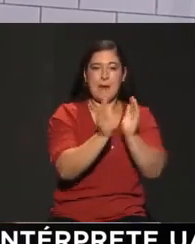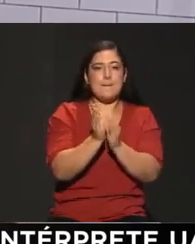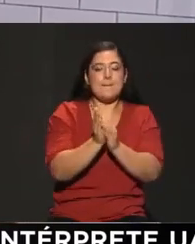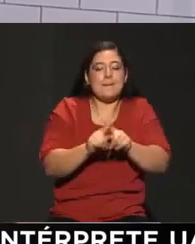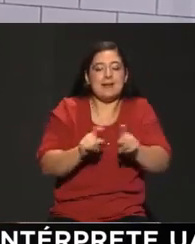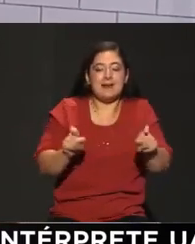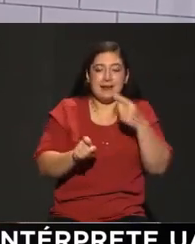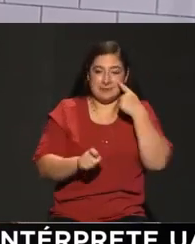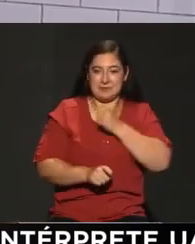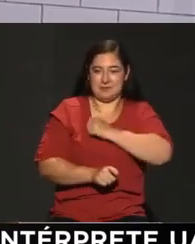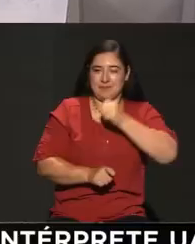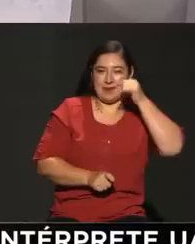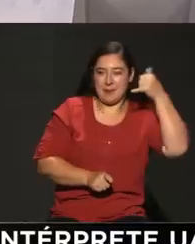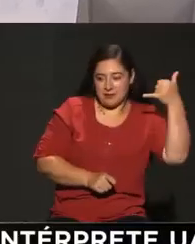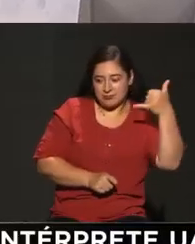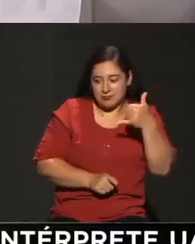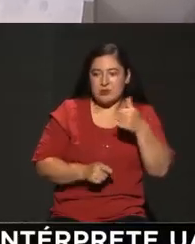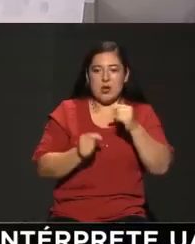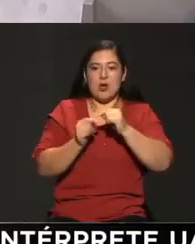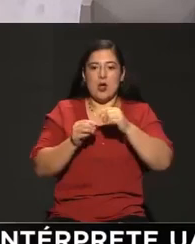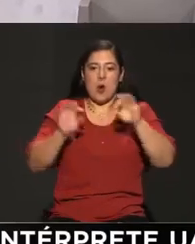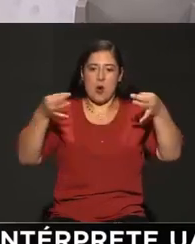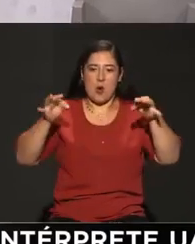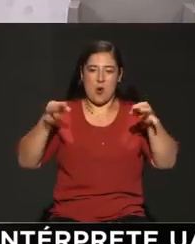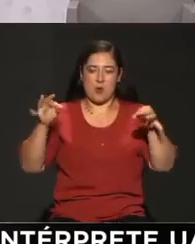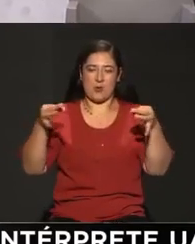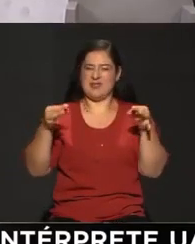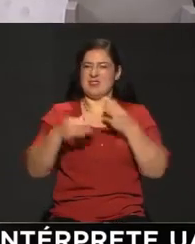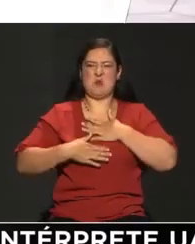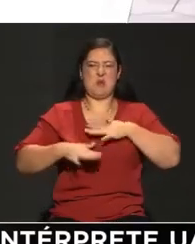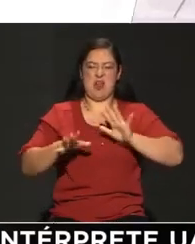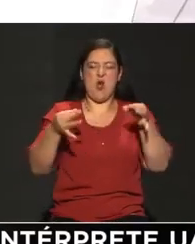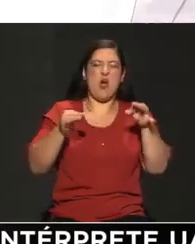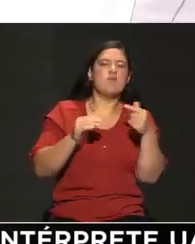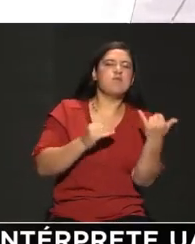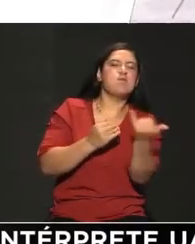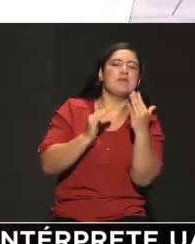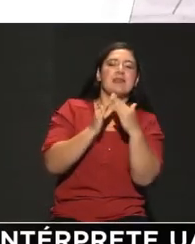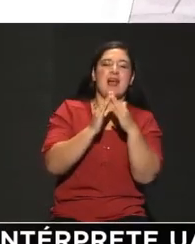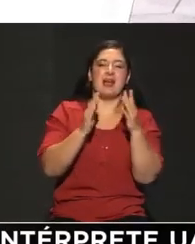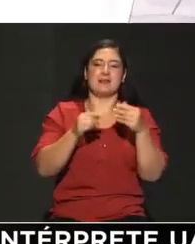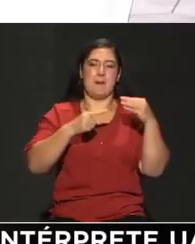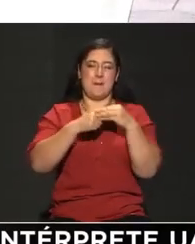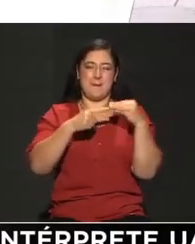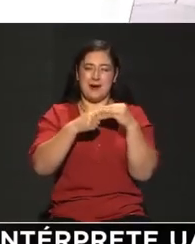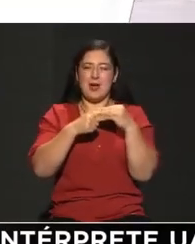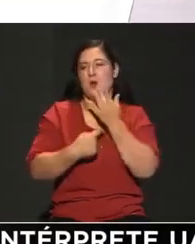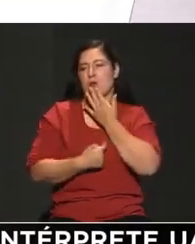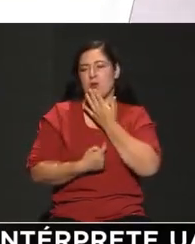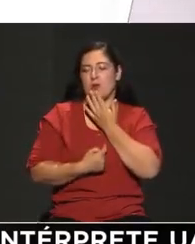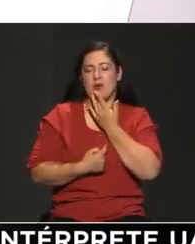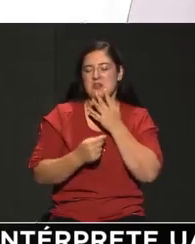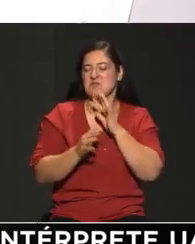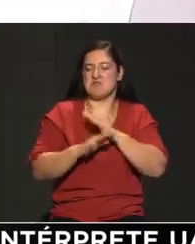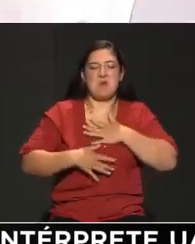le voy a pedir a la cámara que se acerque, tenemos hojitas de papel, cualquiera que tengamos en casa nos va a funcionar bien, marcadores o